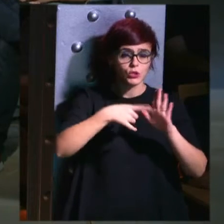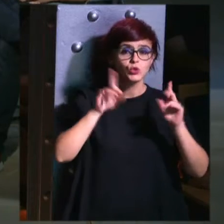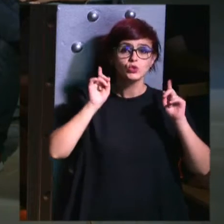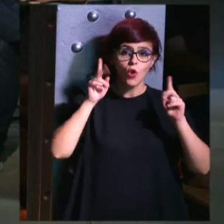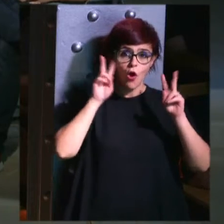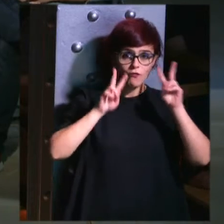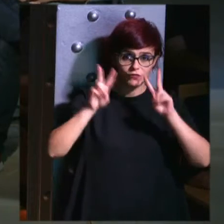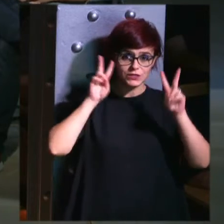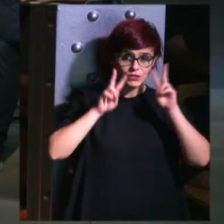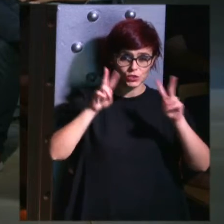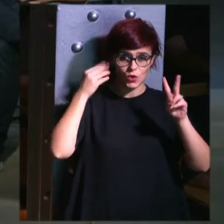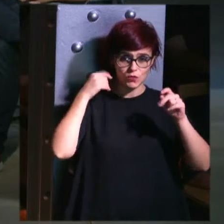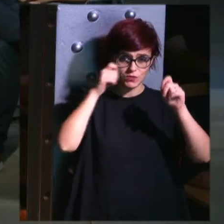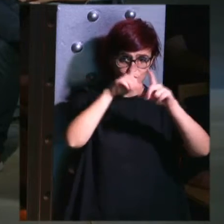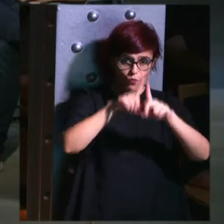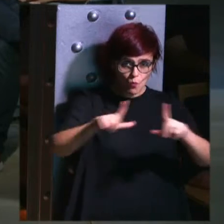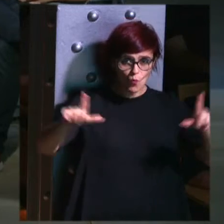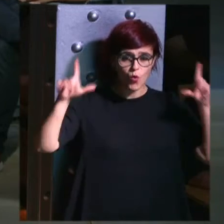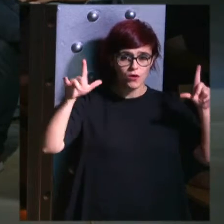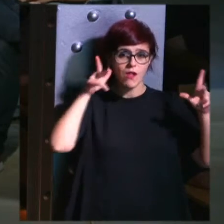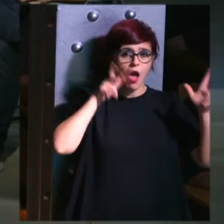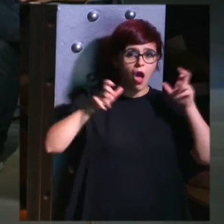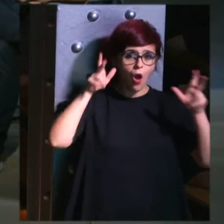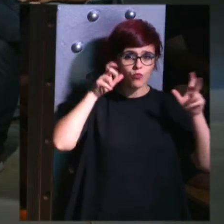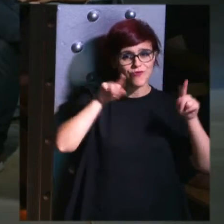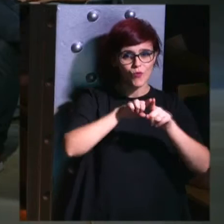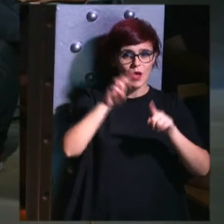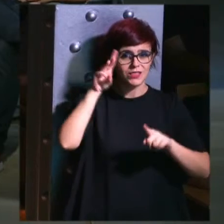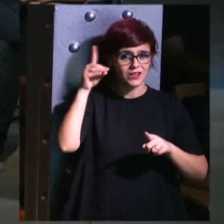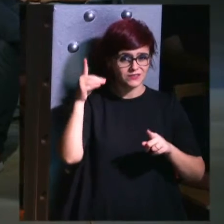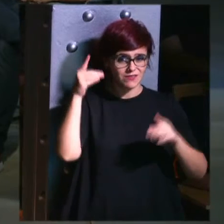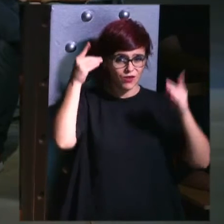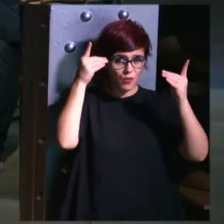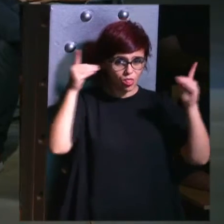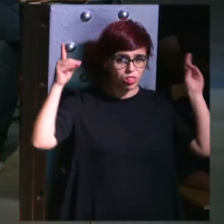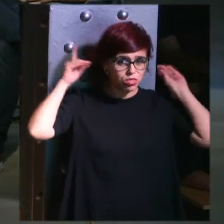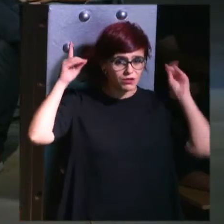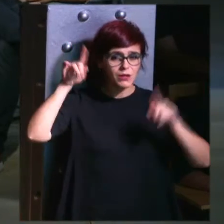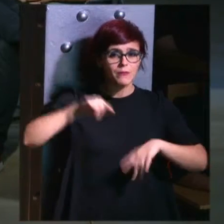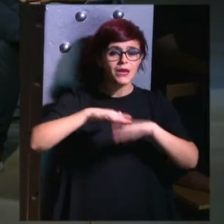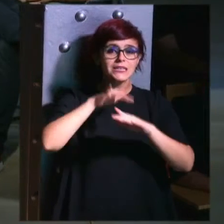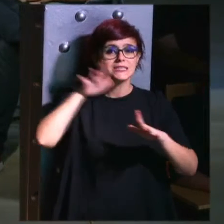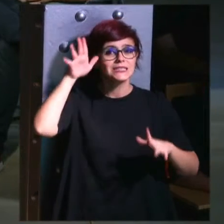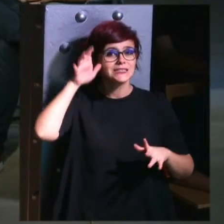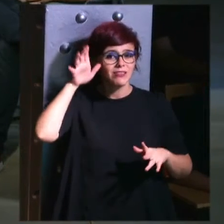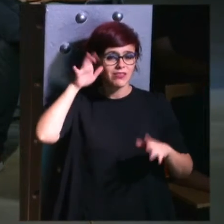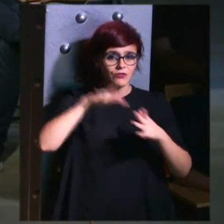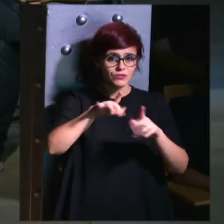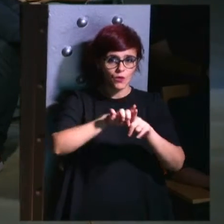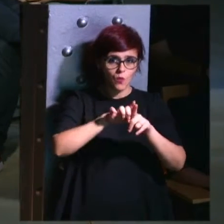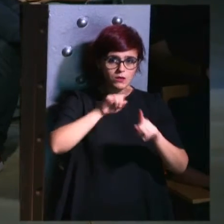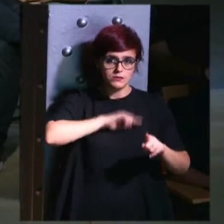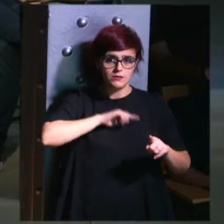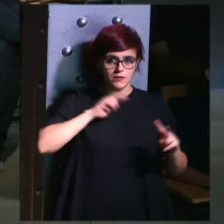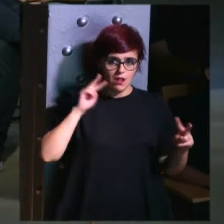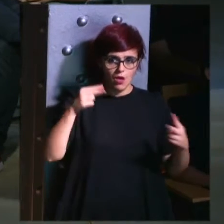visión estereoscópica y el audio volumétrico en 3D, sino con todos los demás sentidos, incluso la propiocepción. ¿Qué